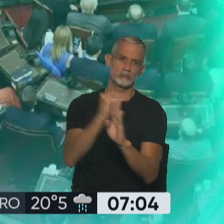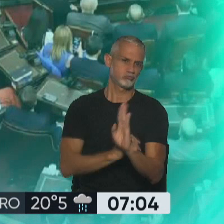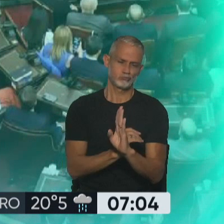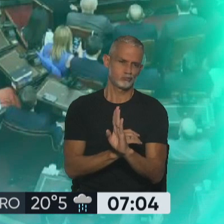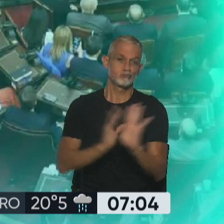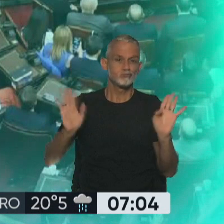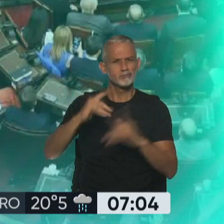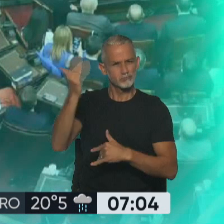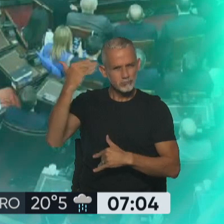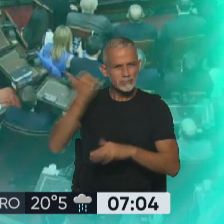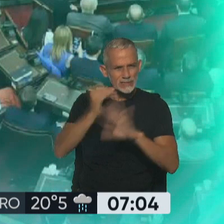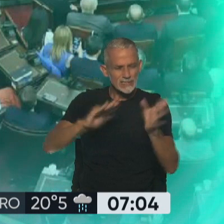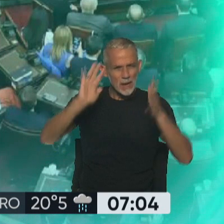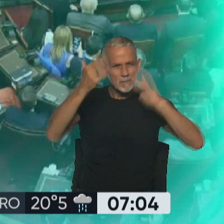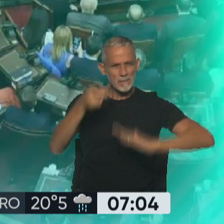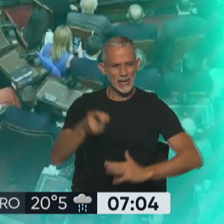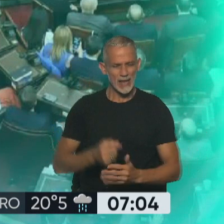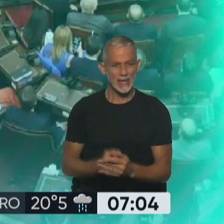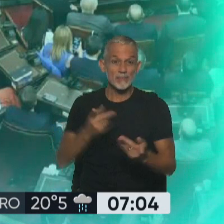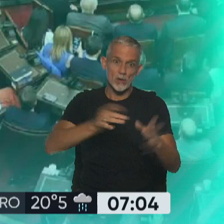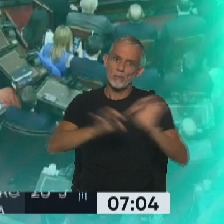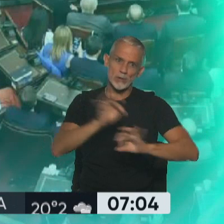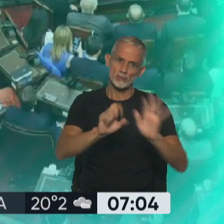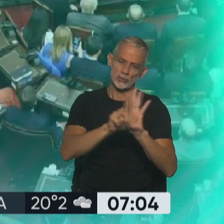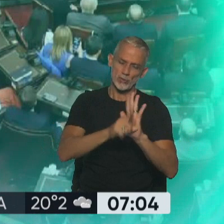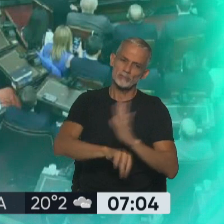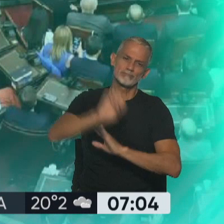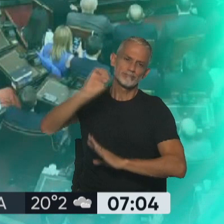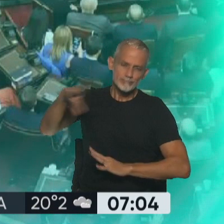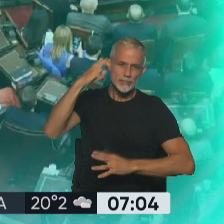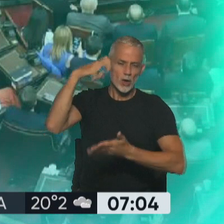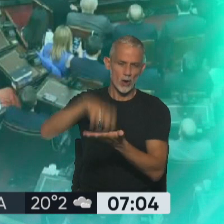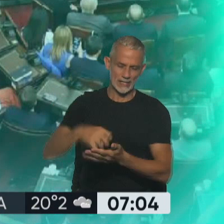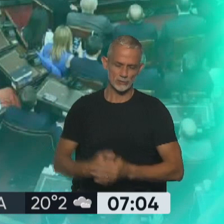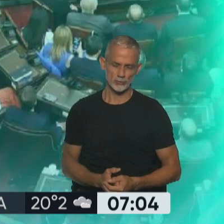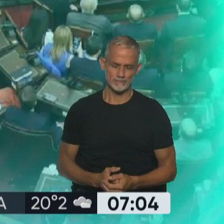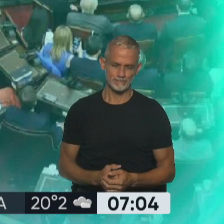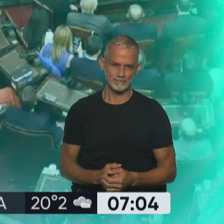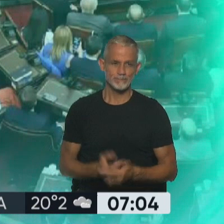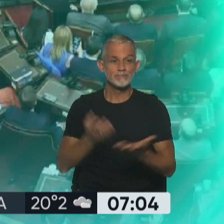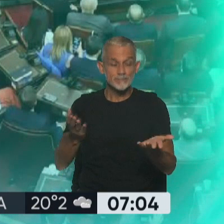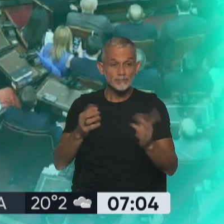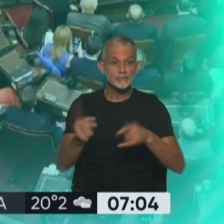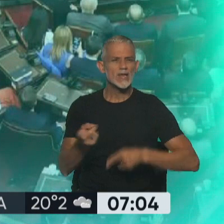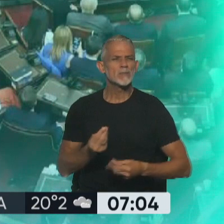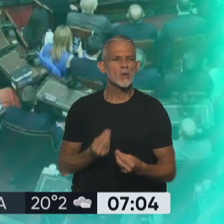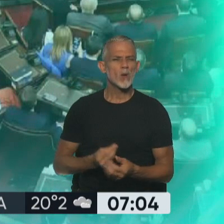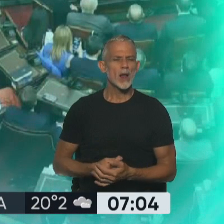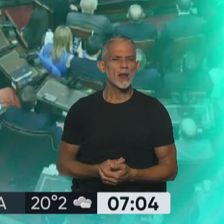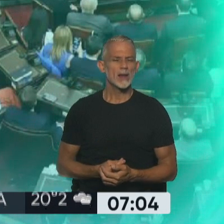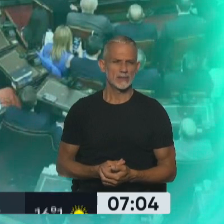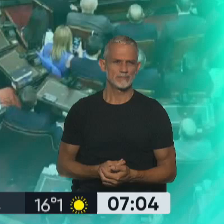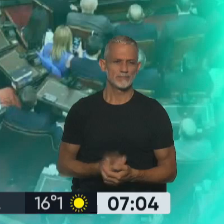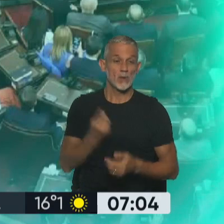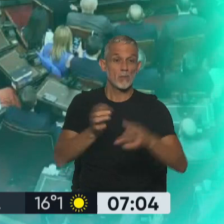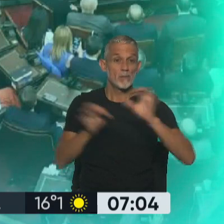discurso Javier Milei y ahora el proyecto será enviado al Congreso. Muy bien, en ese camino también va